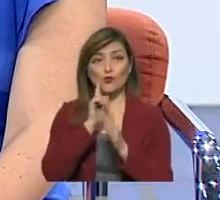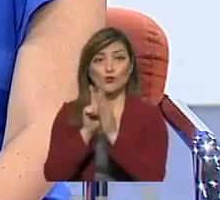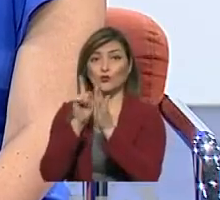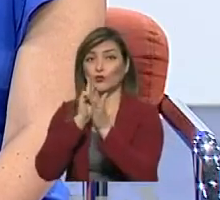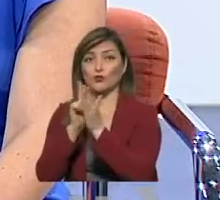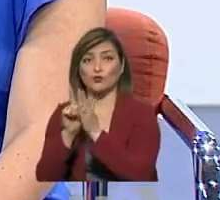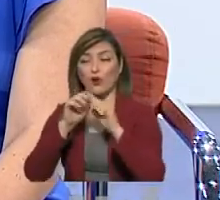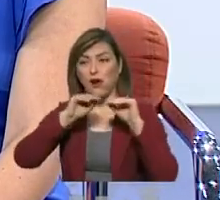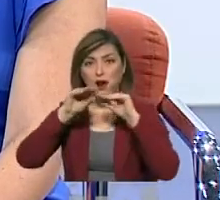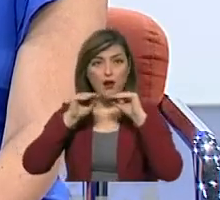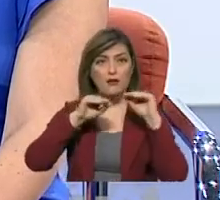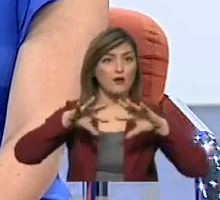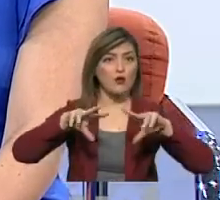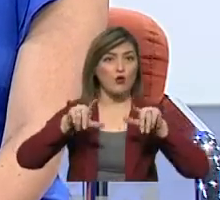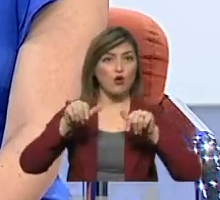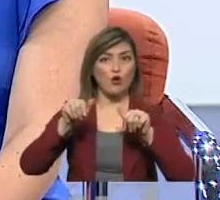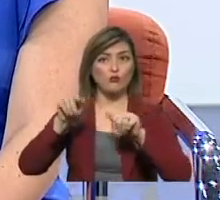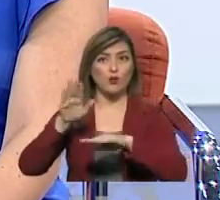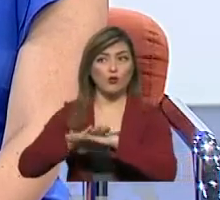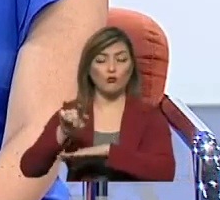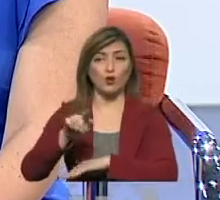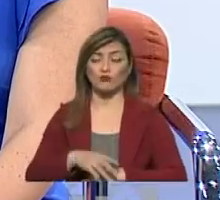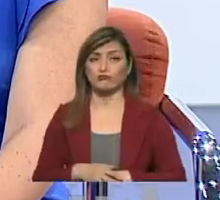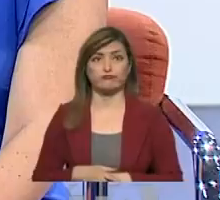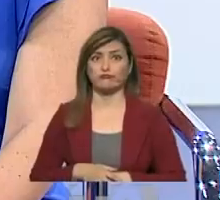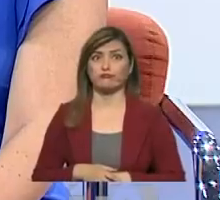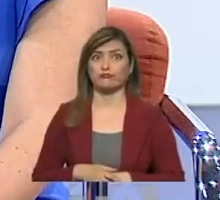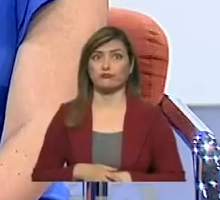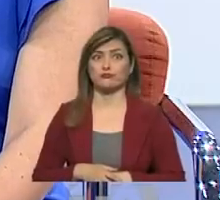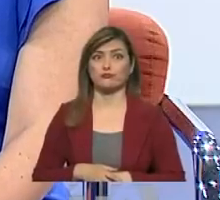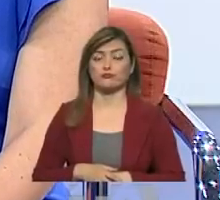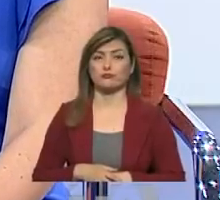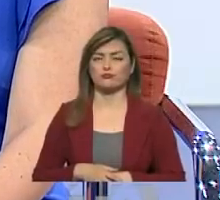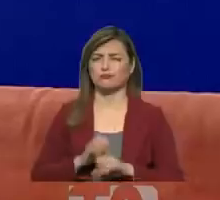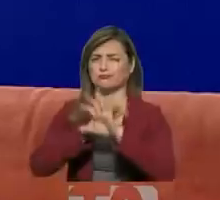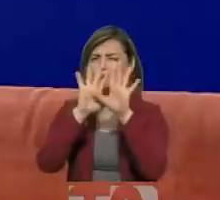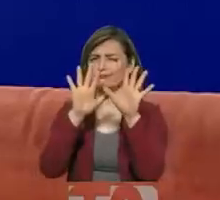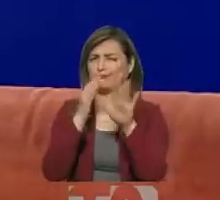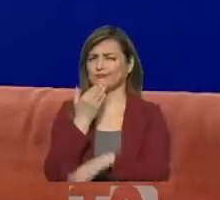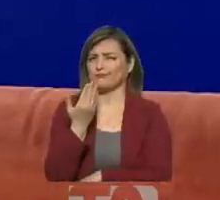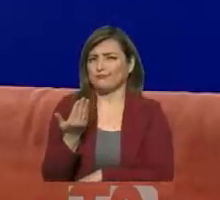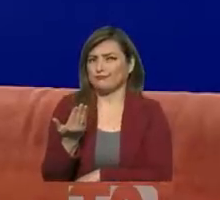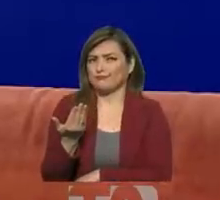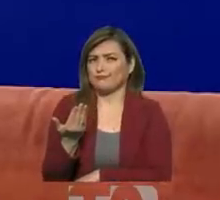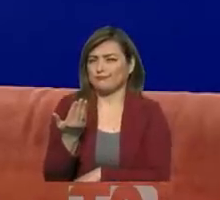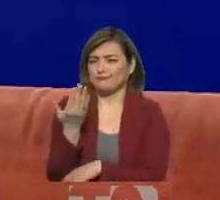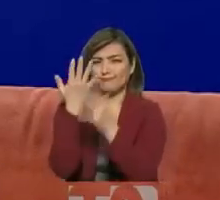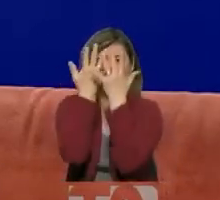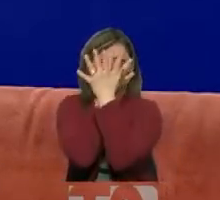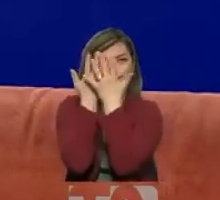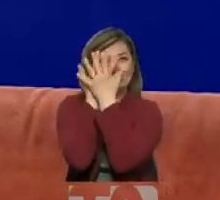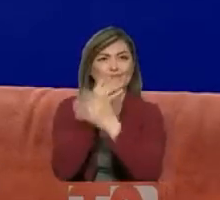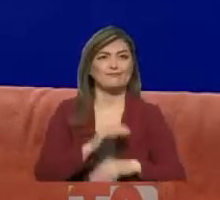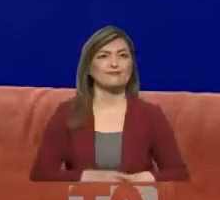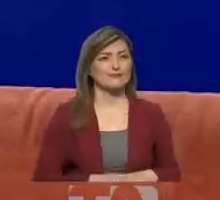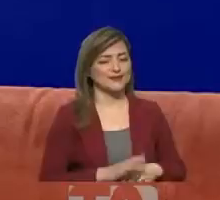por los escándalos de corrupción en su administración, como se podría pensar. Aclaremos esto. Por supuesto. El